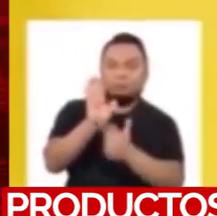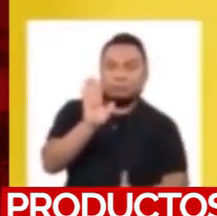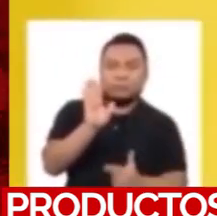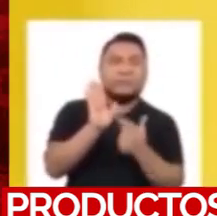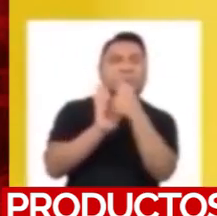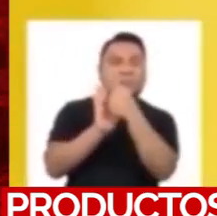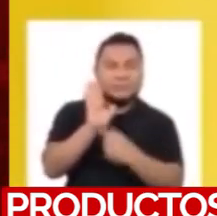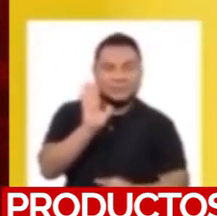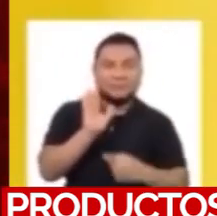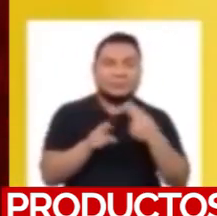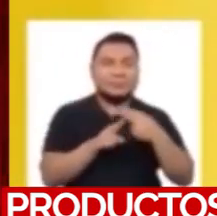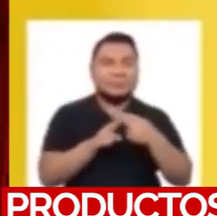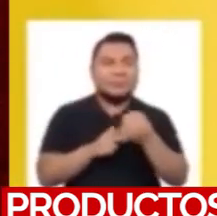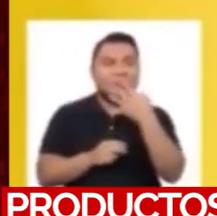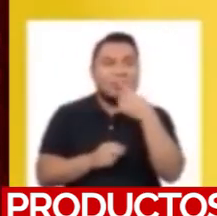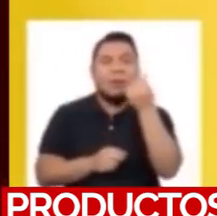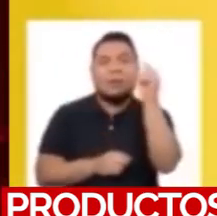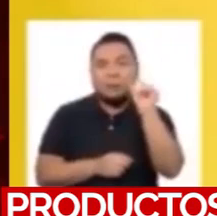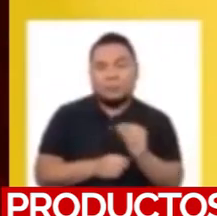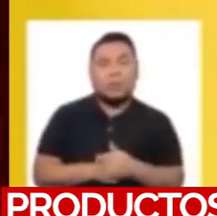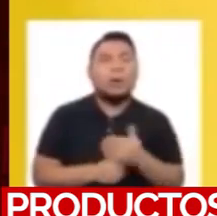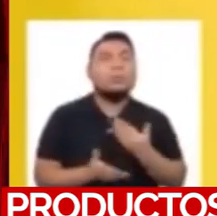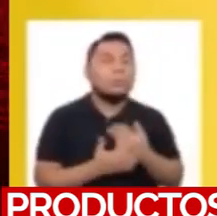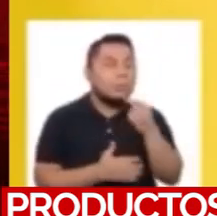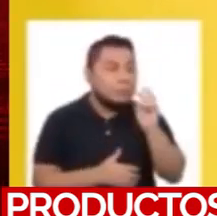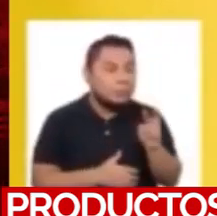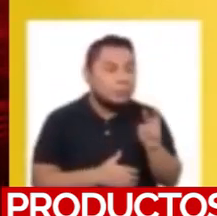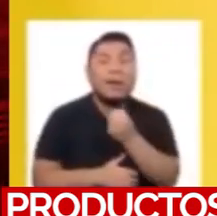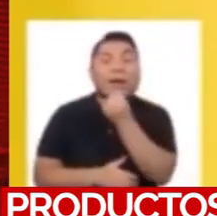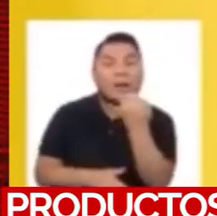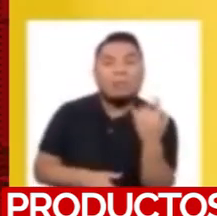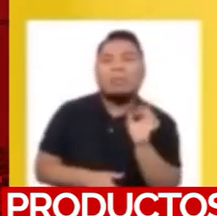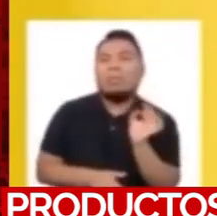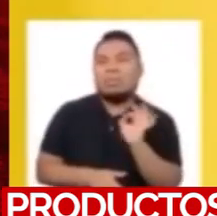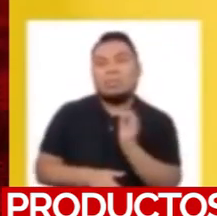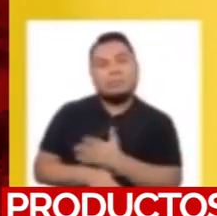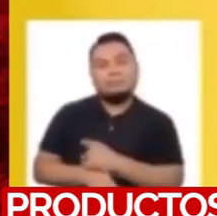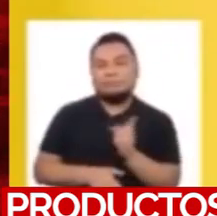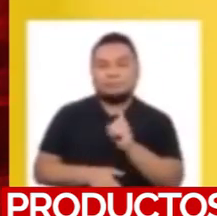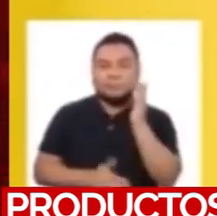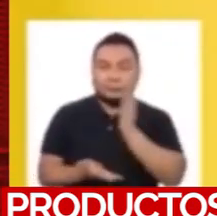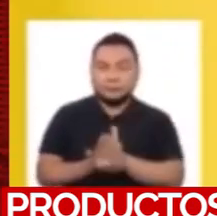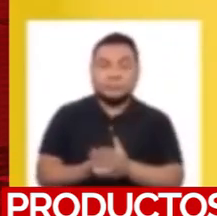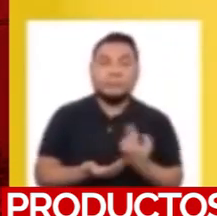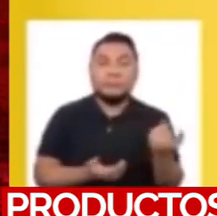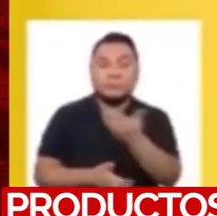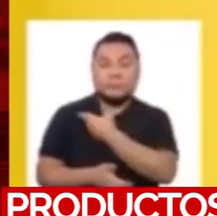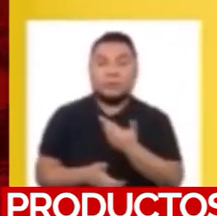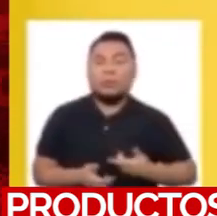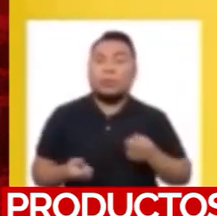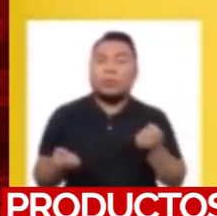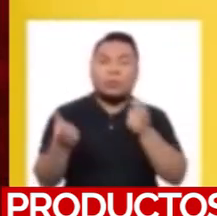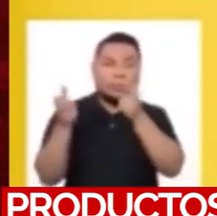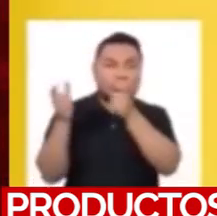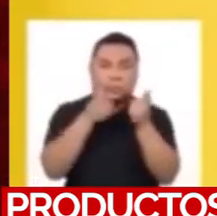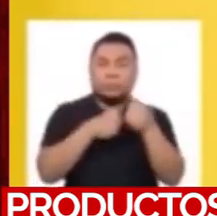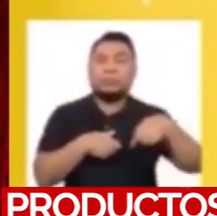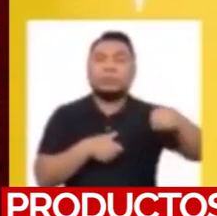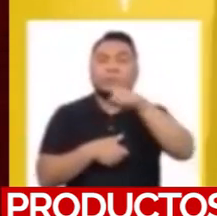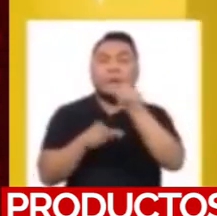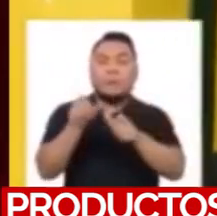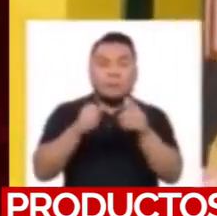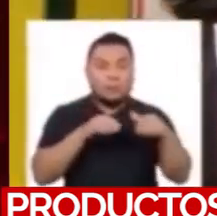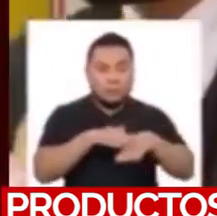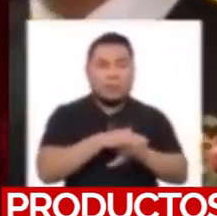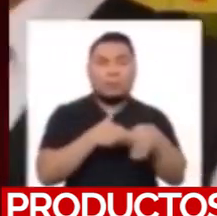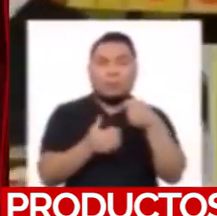farmacéuticos en anteriores oportunidades estamos verificando que no vienen cumpliendo con esta disposición. Esa es una manera de que el gobierno está velando por que el